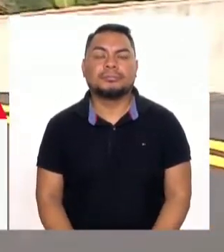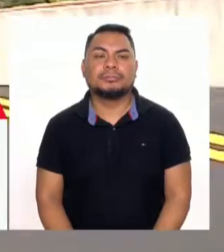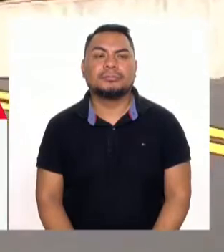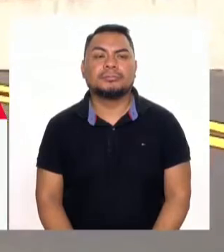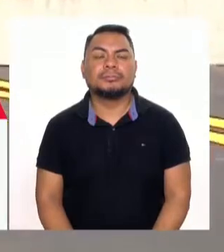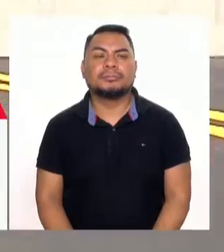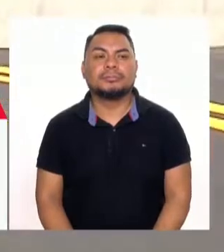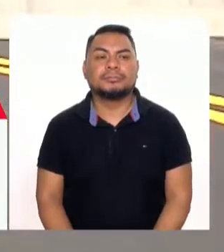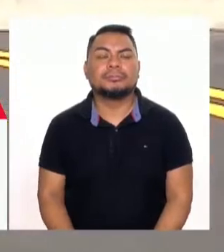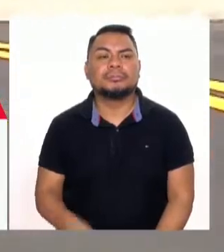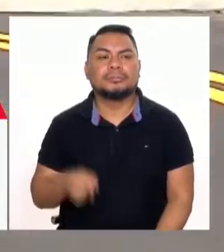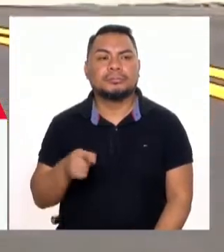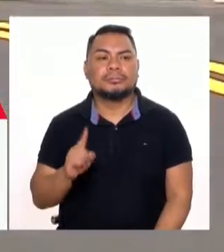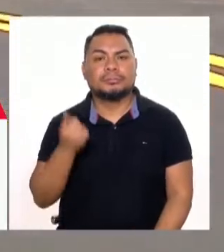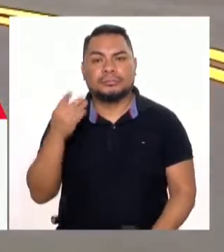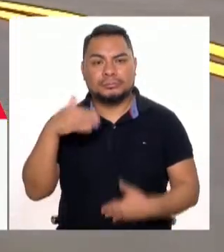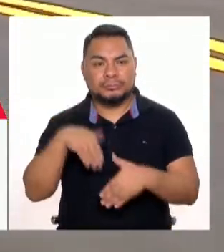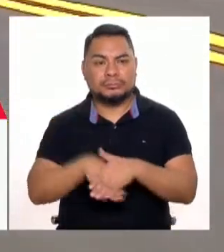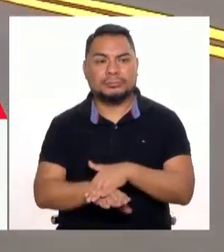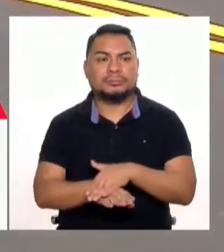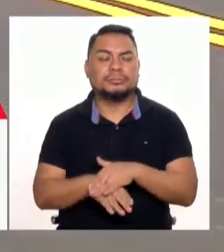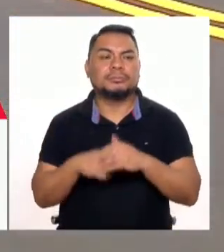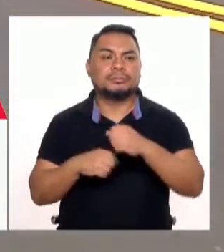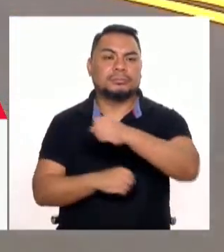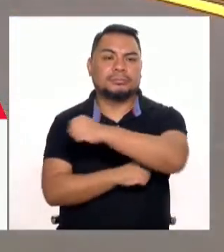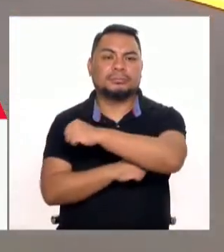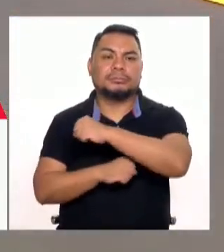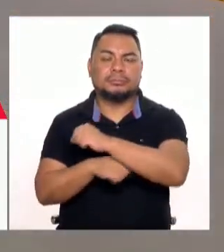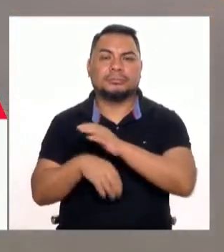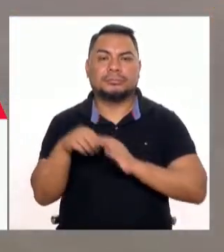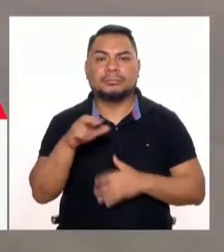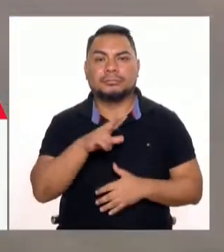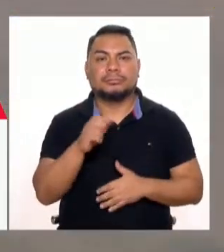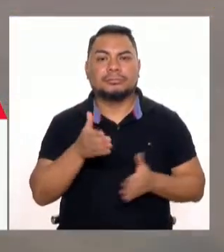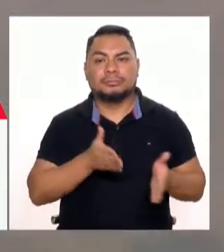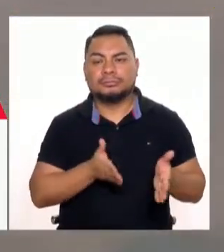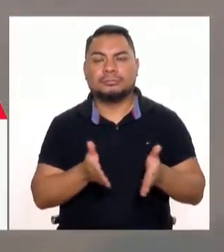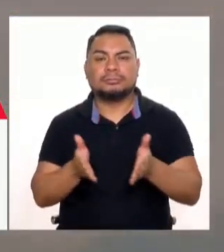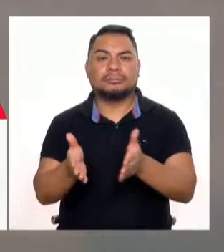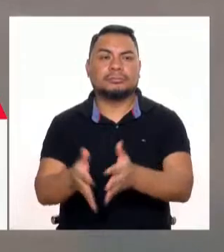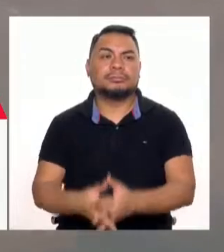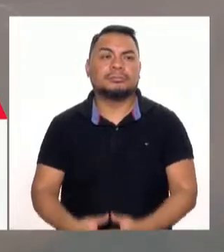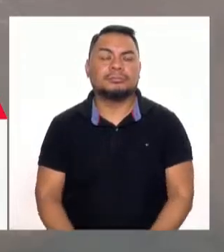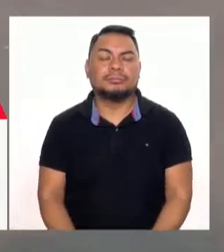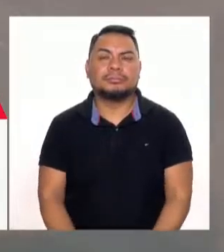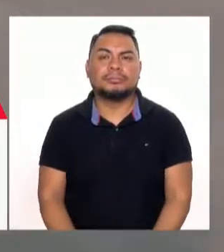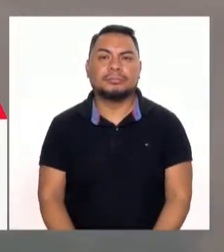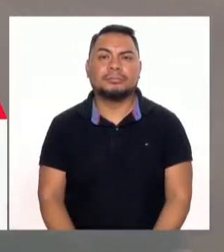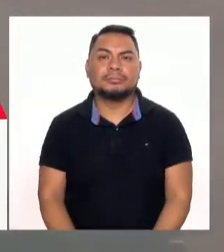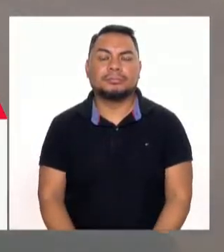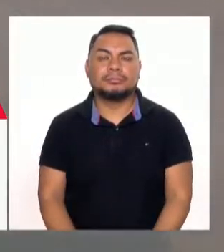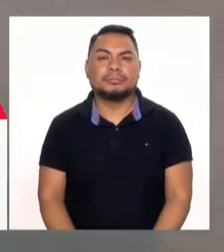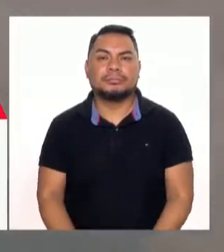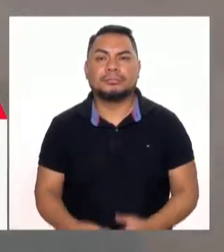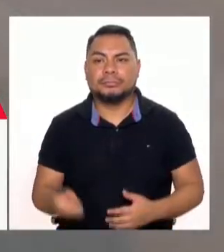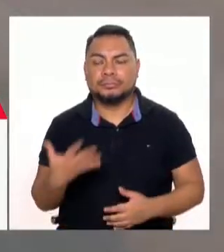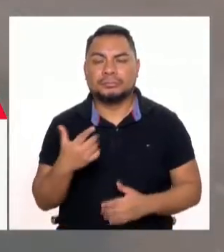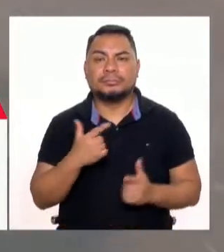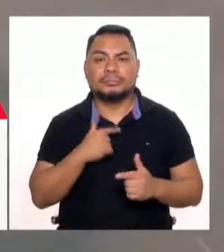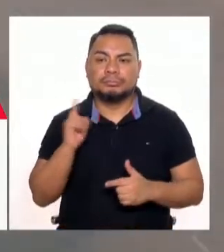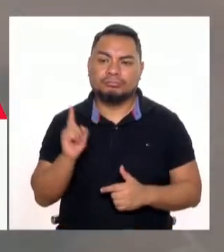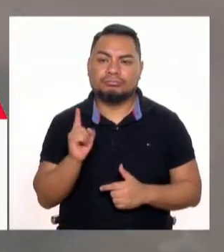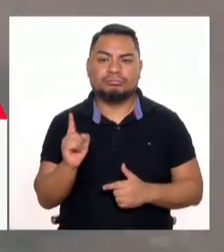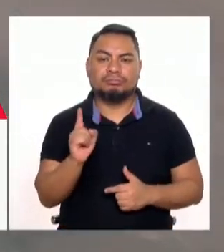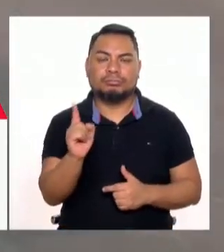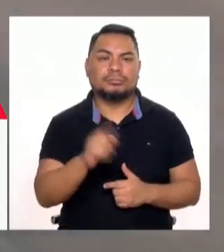los primeros en Ingresar a este puente de más de trescientos metros de largo y lo hacen como dicen los militares a